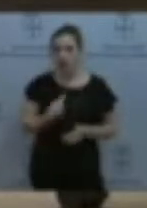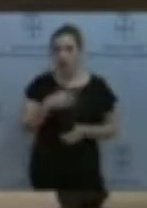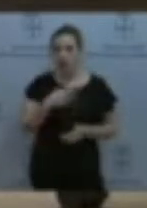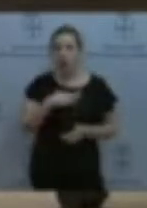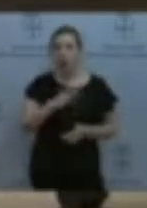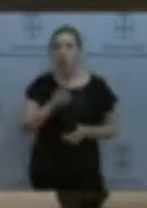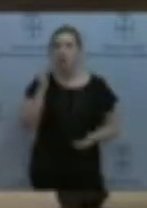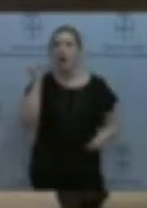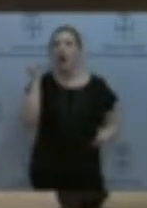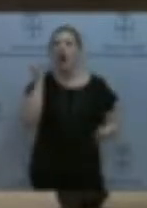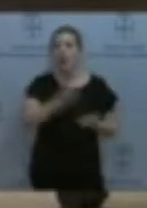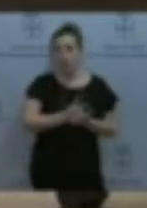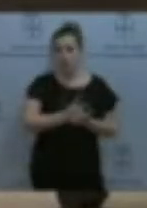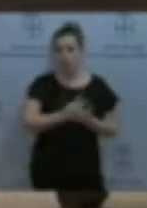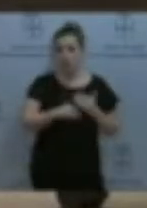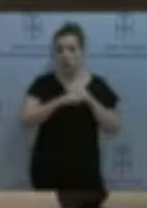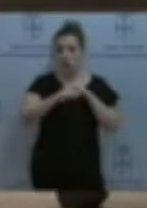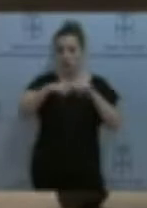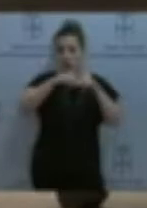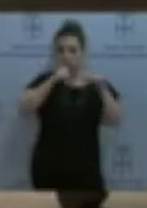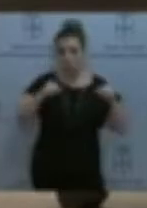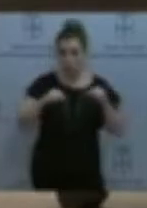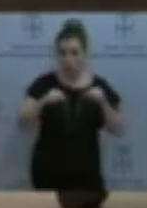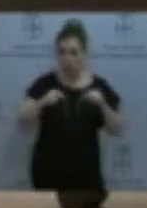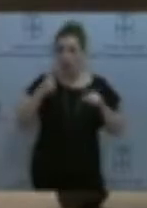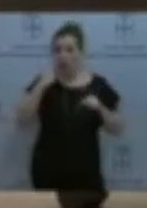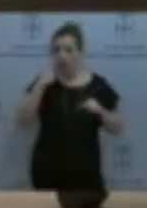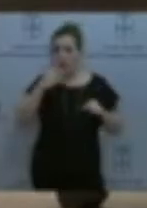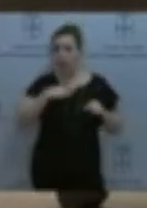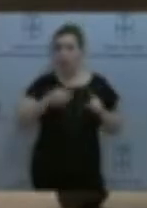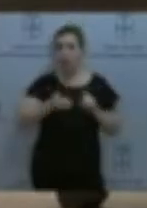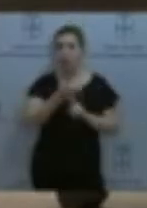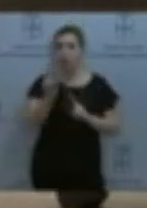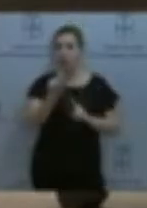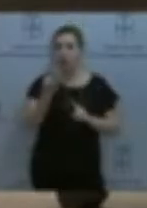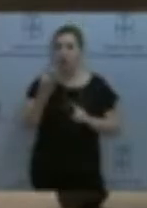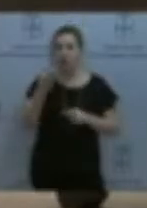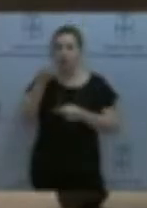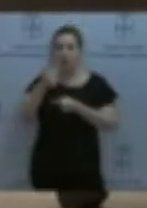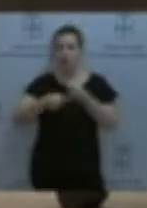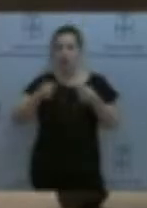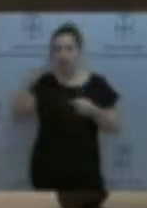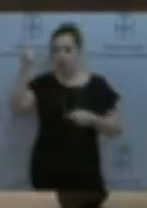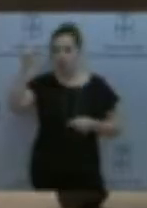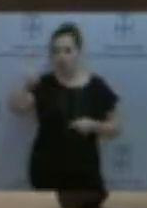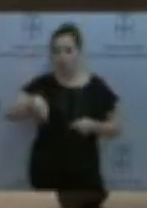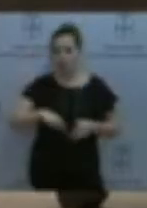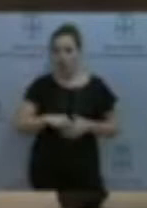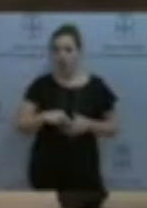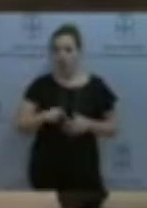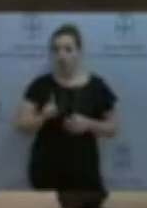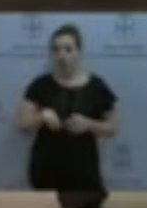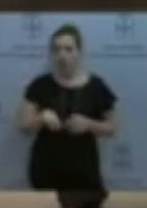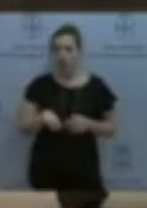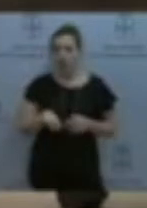tendríamos que ver hasta dónde podríamos llegar con la generación offshore y también, evidentemente, recuperar la titularidad pública de algunos de los elementos,